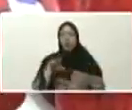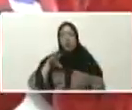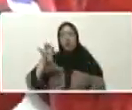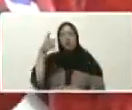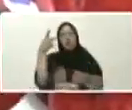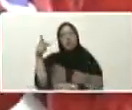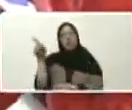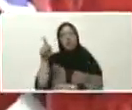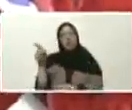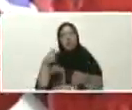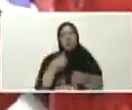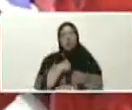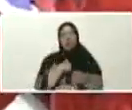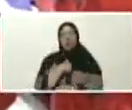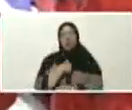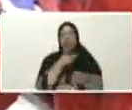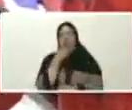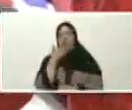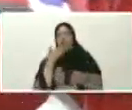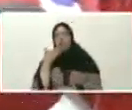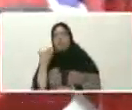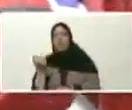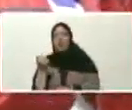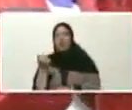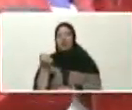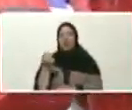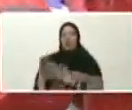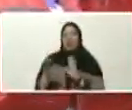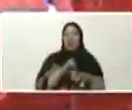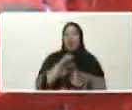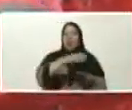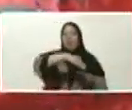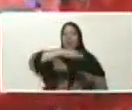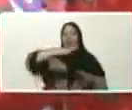parroquia, que es una de las mejores. ¡Katia Lamar!